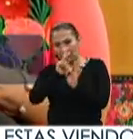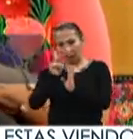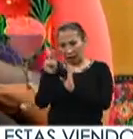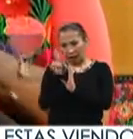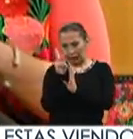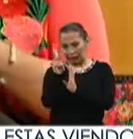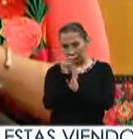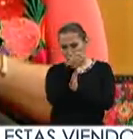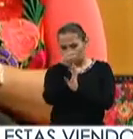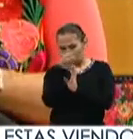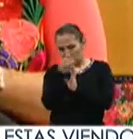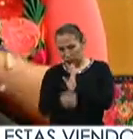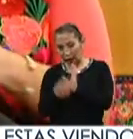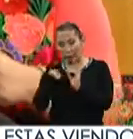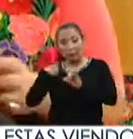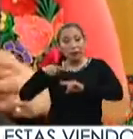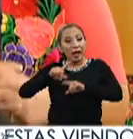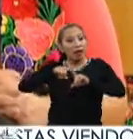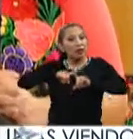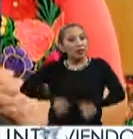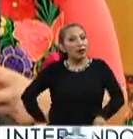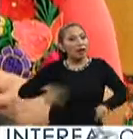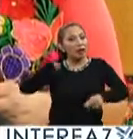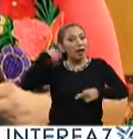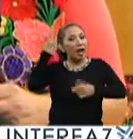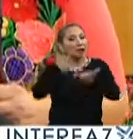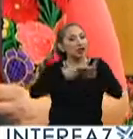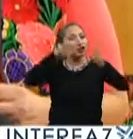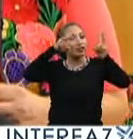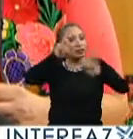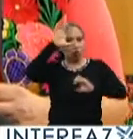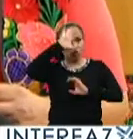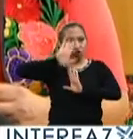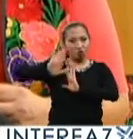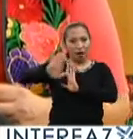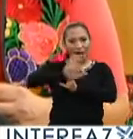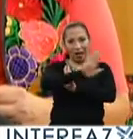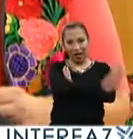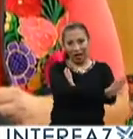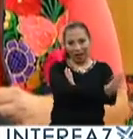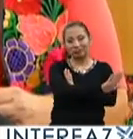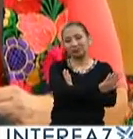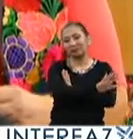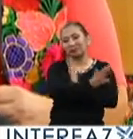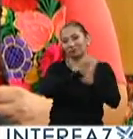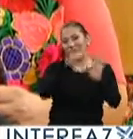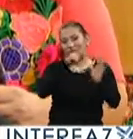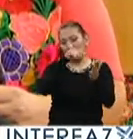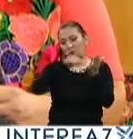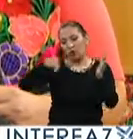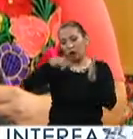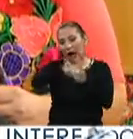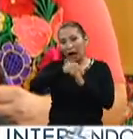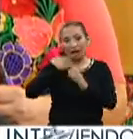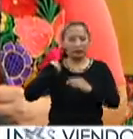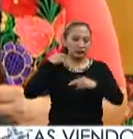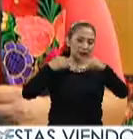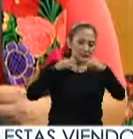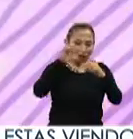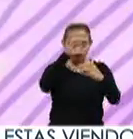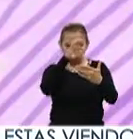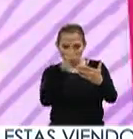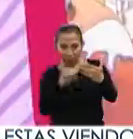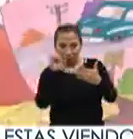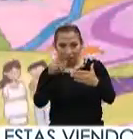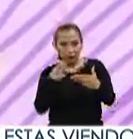similares, presentan diferentes tipos de contenido culturalmente diferenciados, jerarquizados